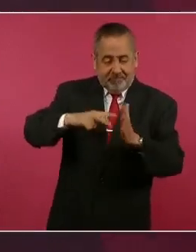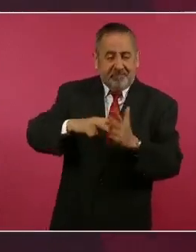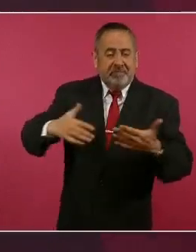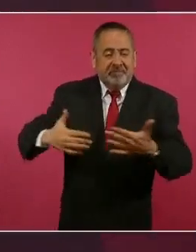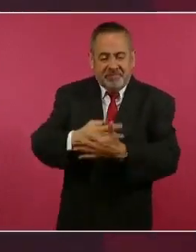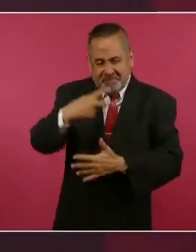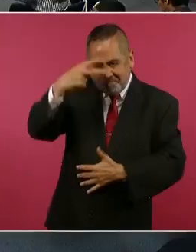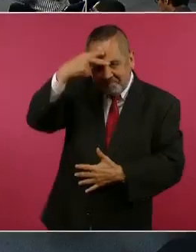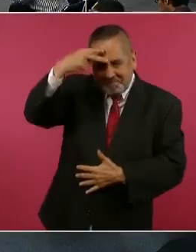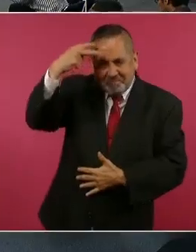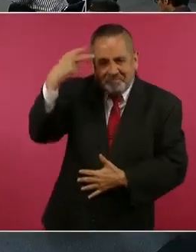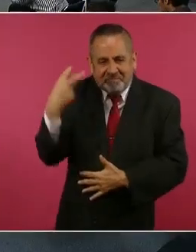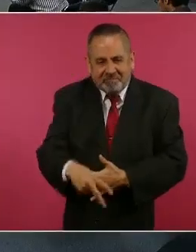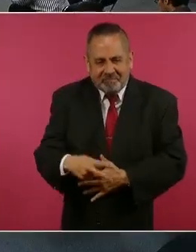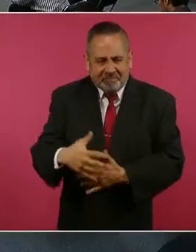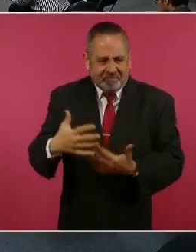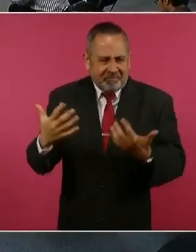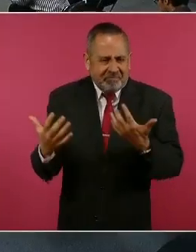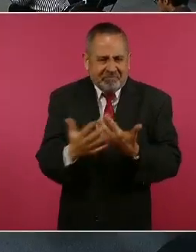mexicanos,